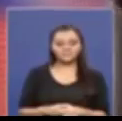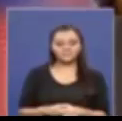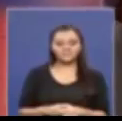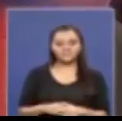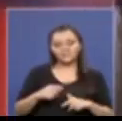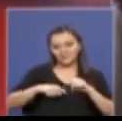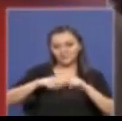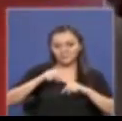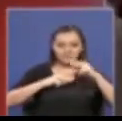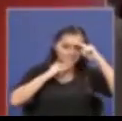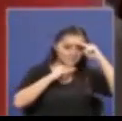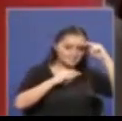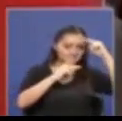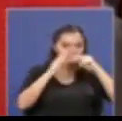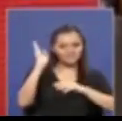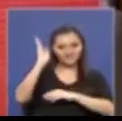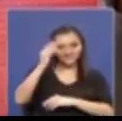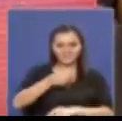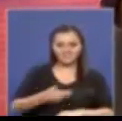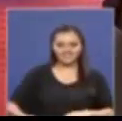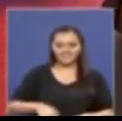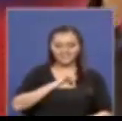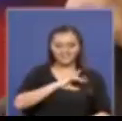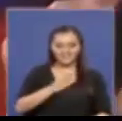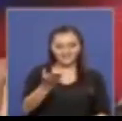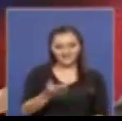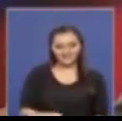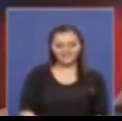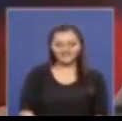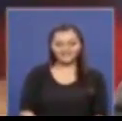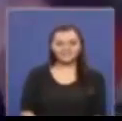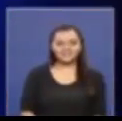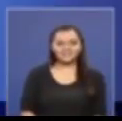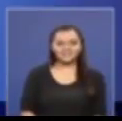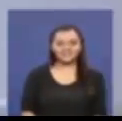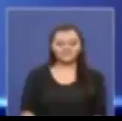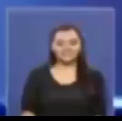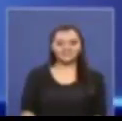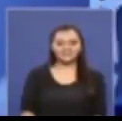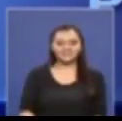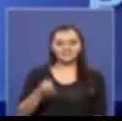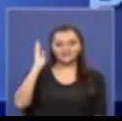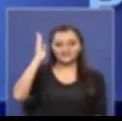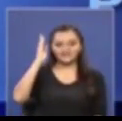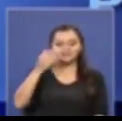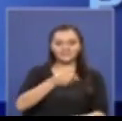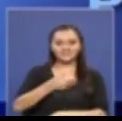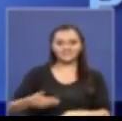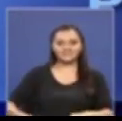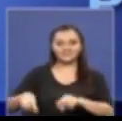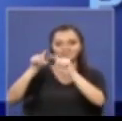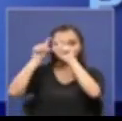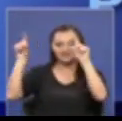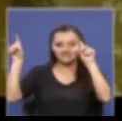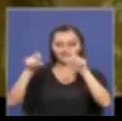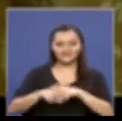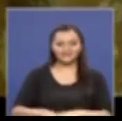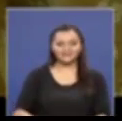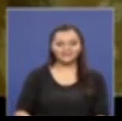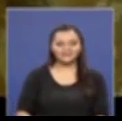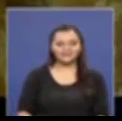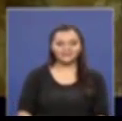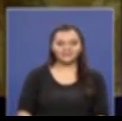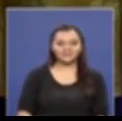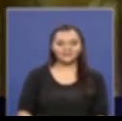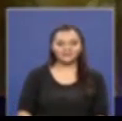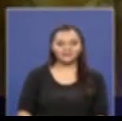amiga, Michelle Bachelet, presidenta de la República de Chile. Adelante. Michelle Bachelet, presidenta de Chile. La